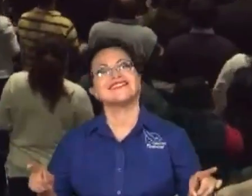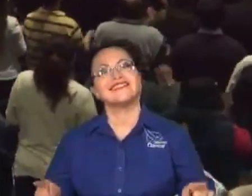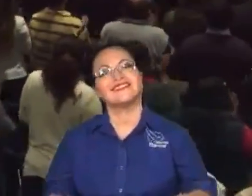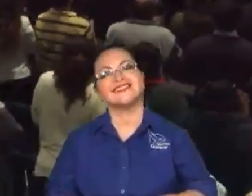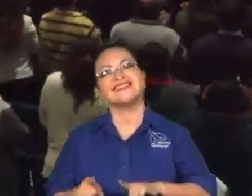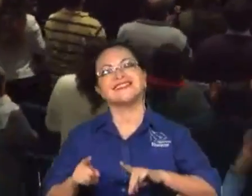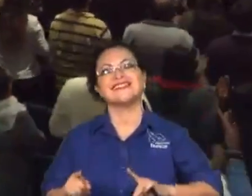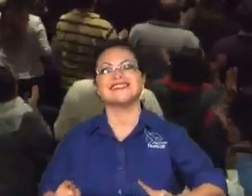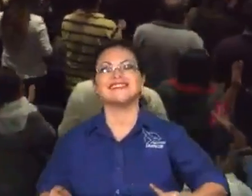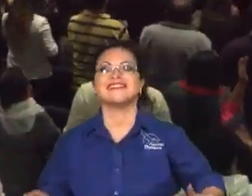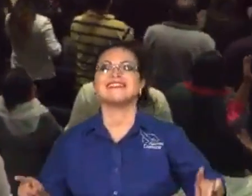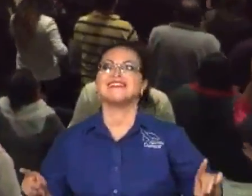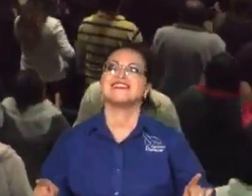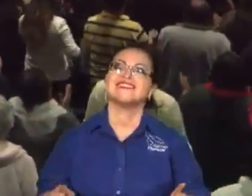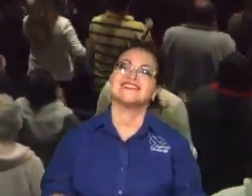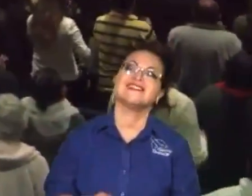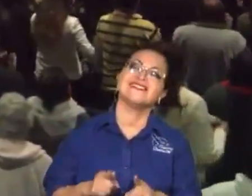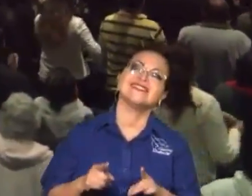¡Tenemos un Dios bueno!